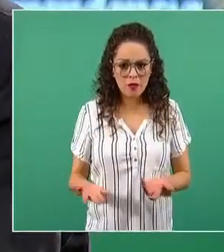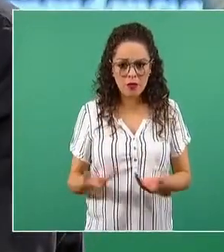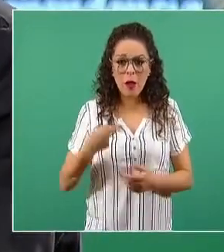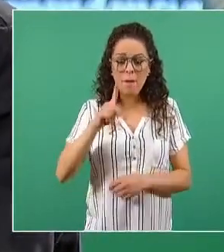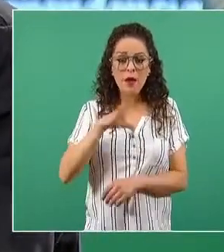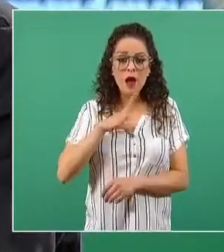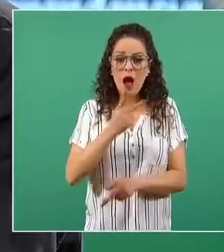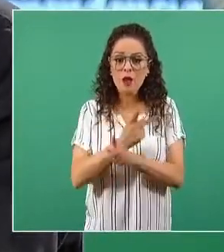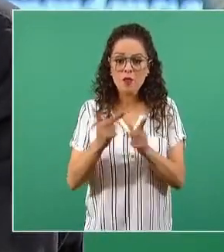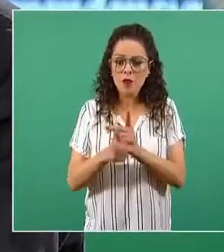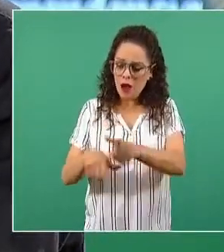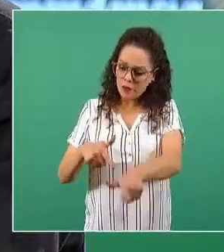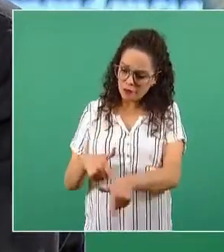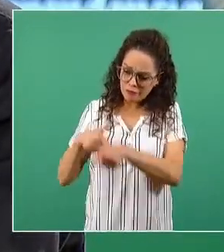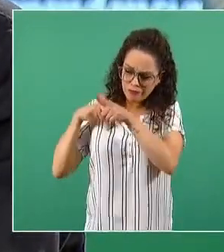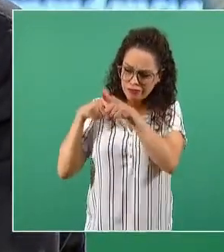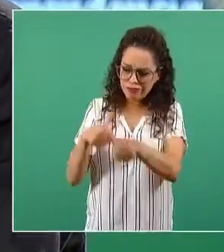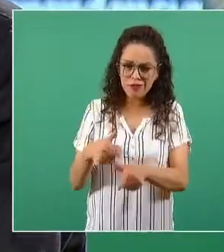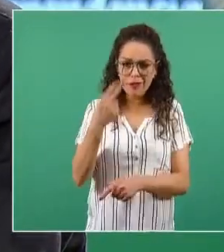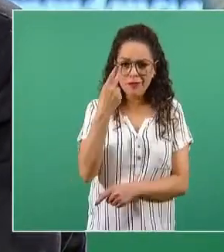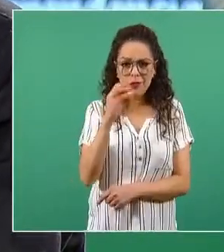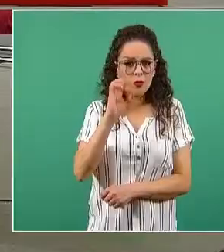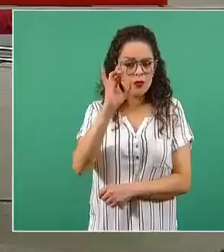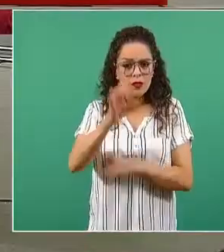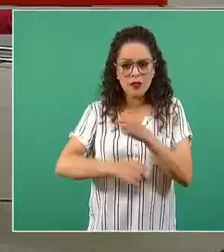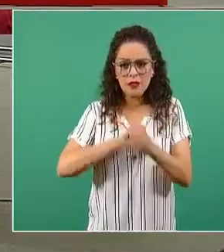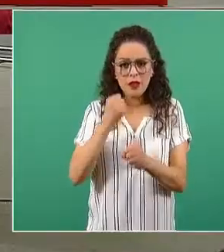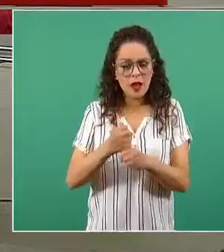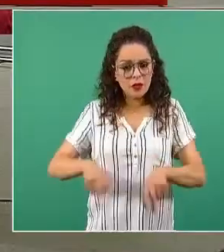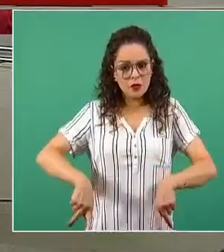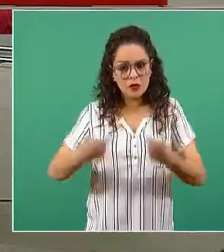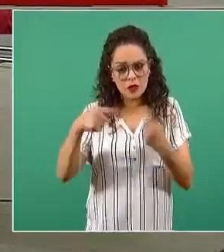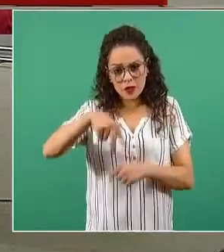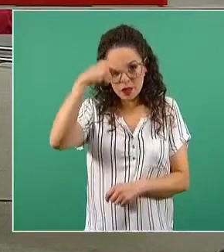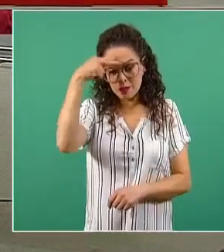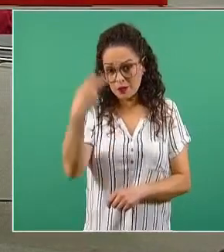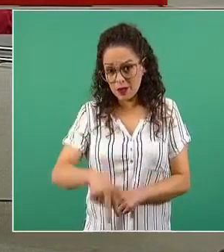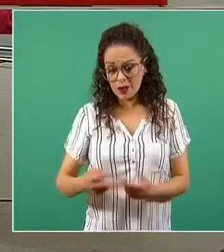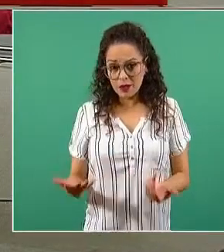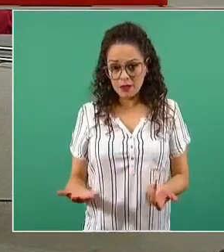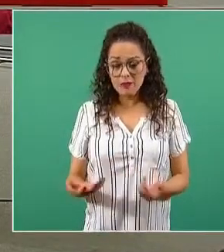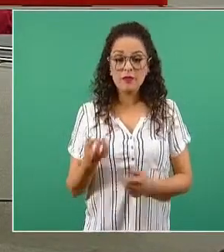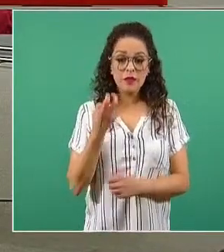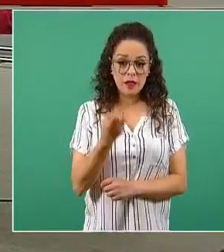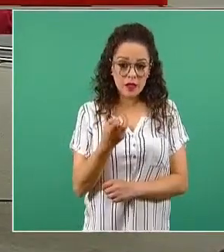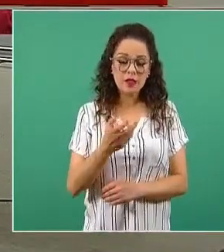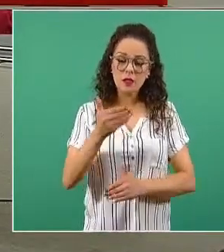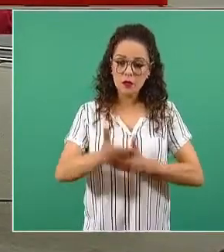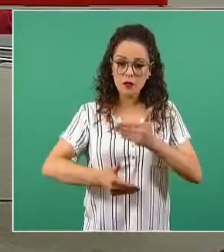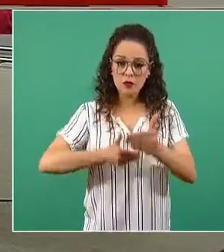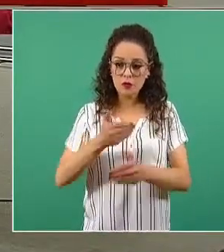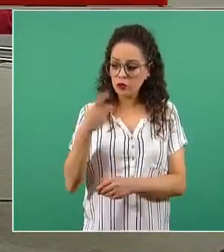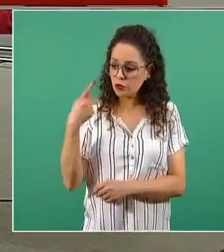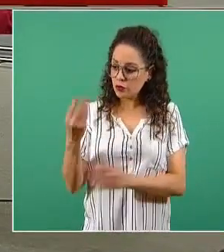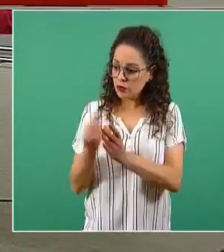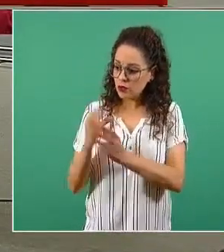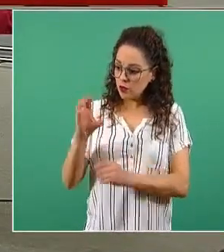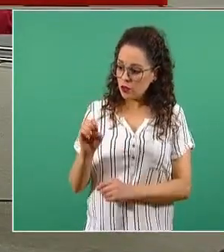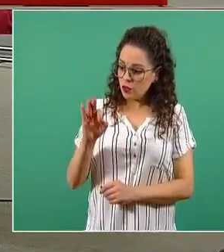25 o 30 años en el mercado mexicano. Entonces, se veía claramente que el diseño de procedimientos de